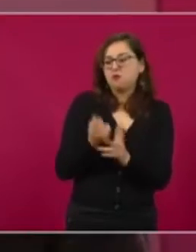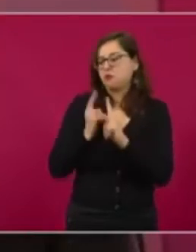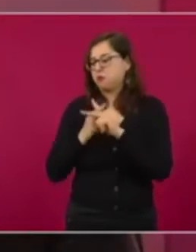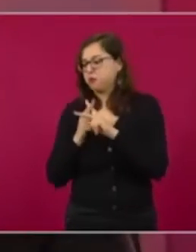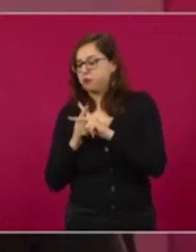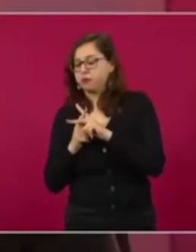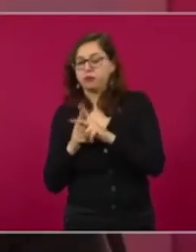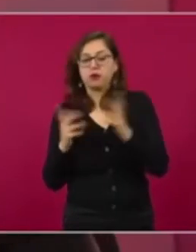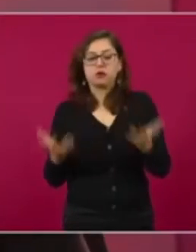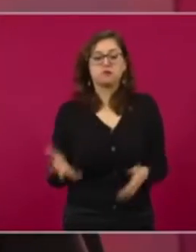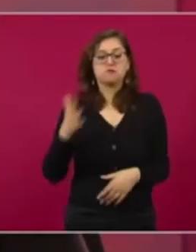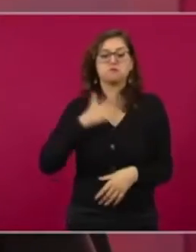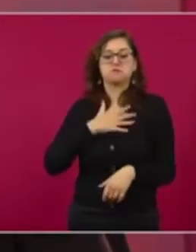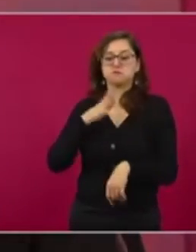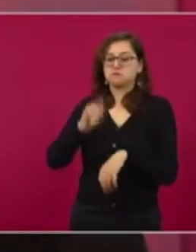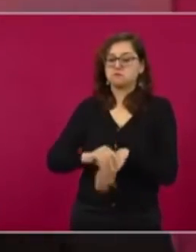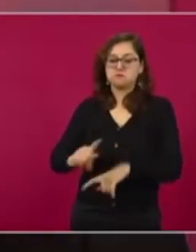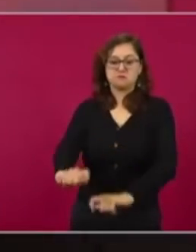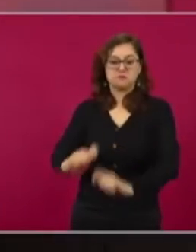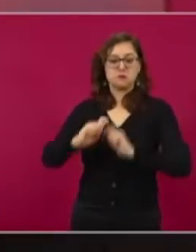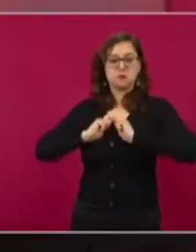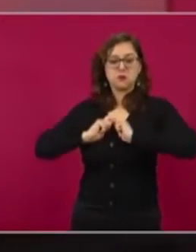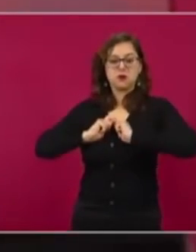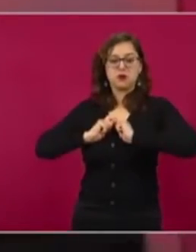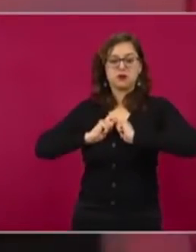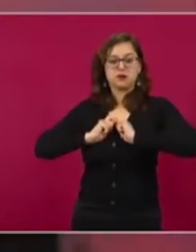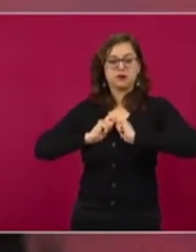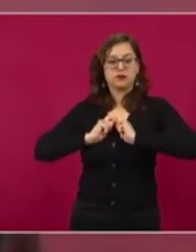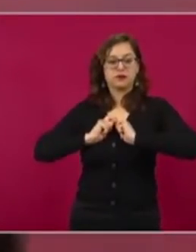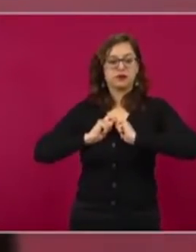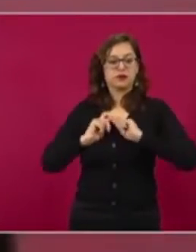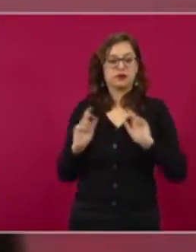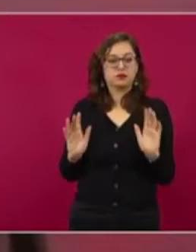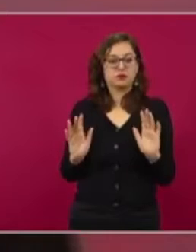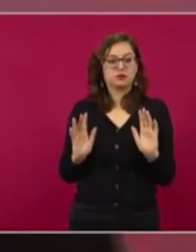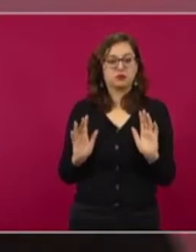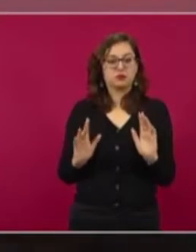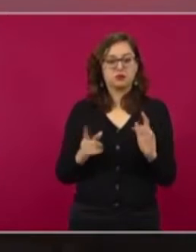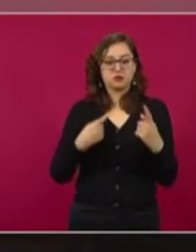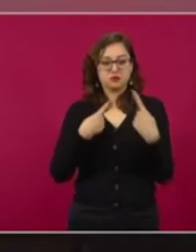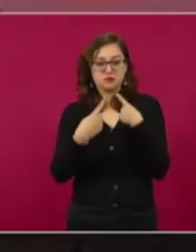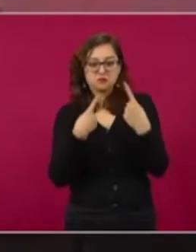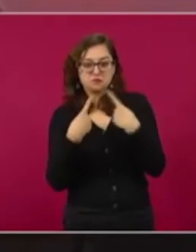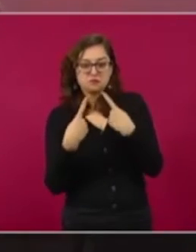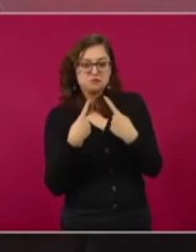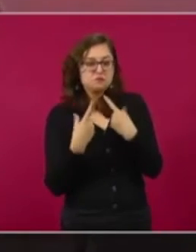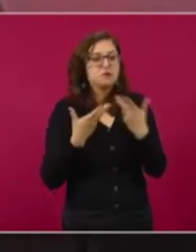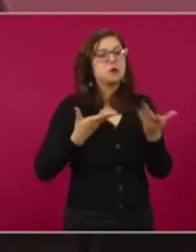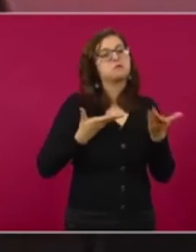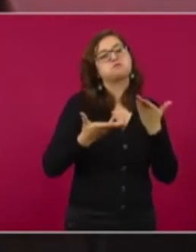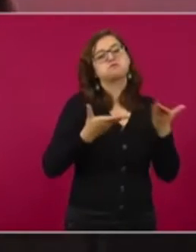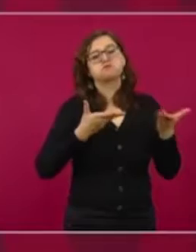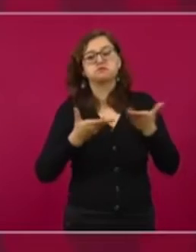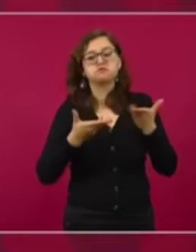Tienen la concesión y la negocian en el mercado financiero,